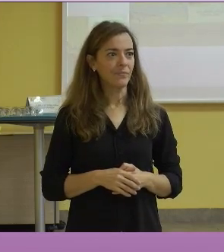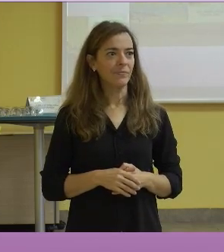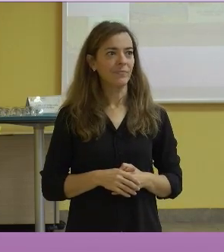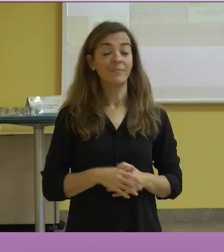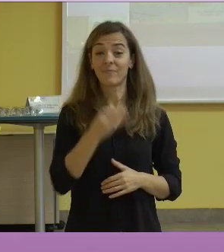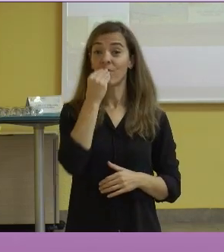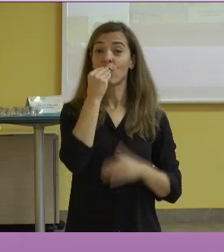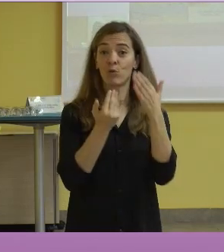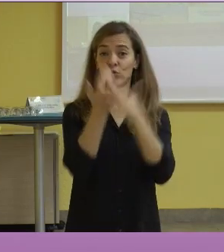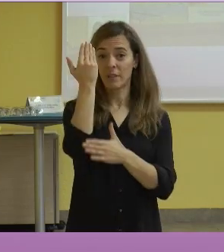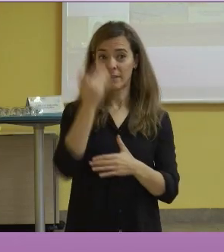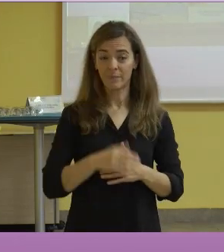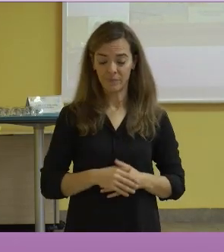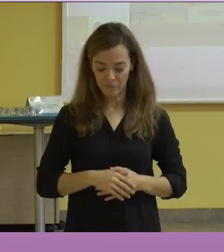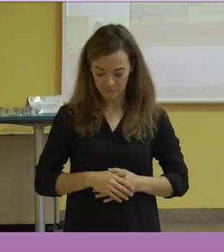Buenos días.